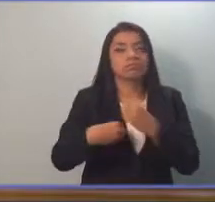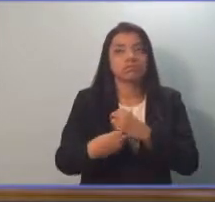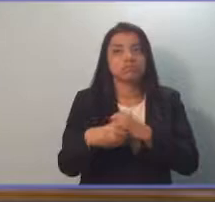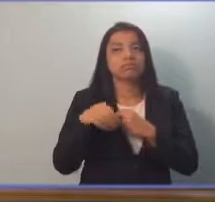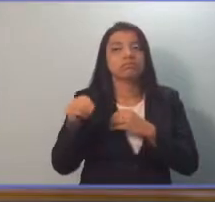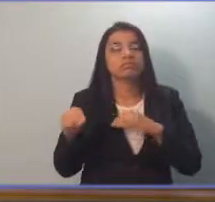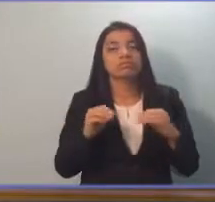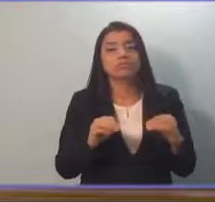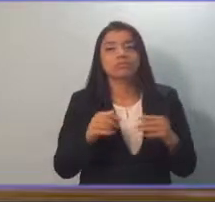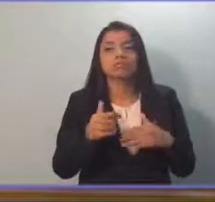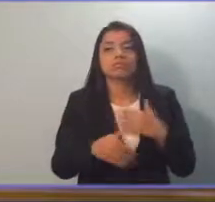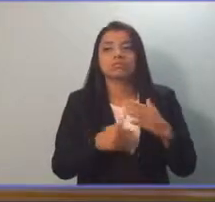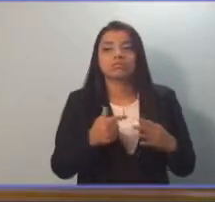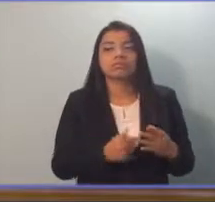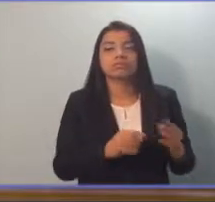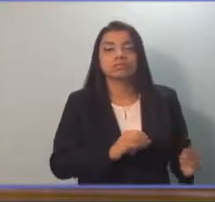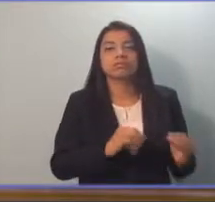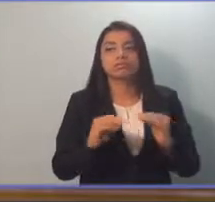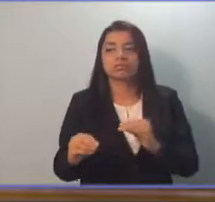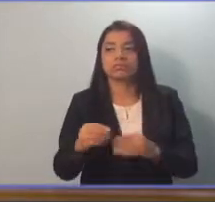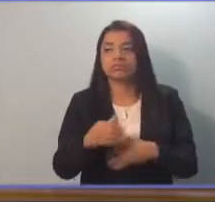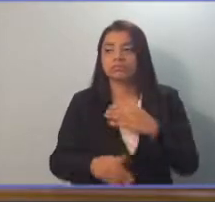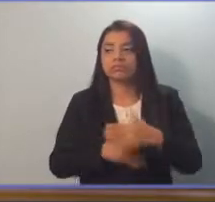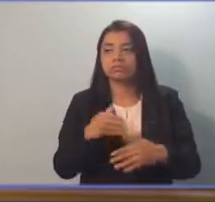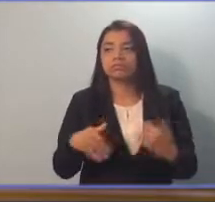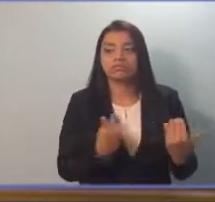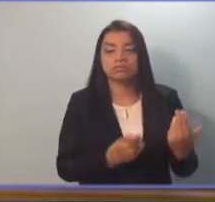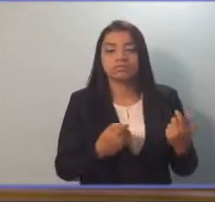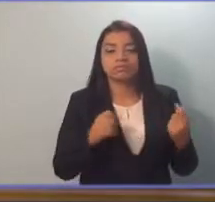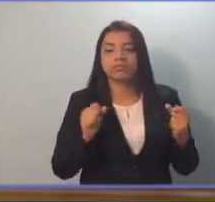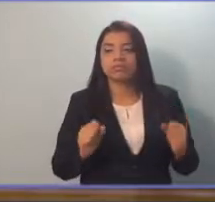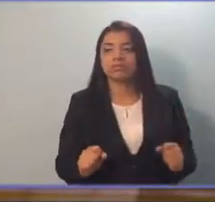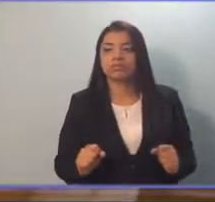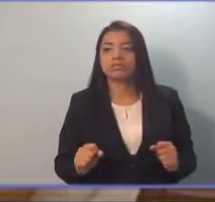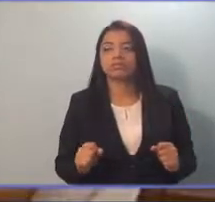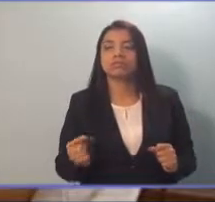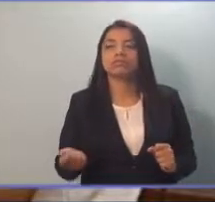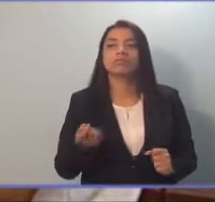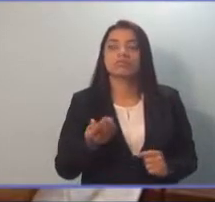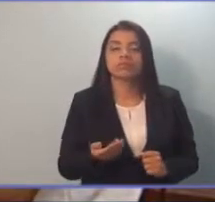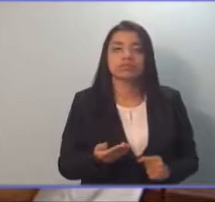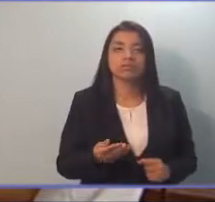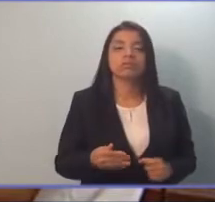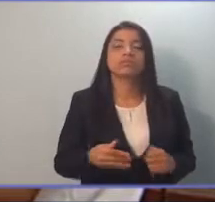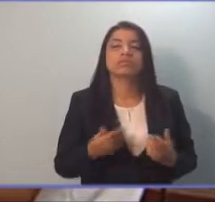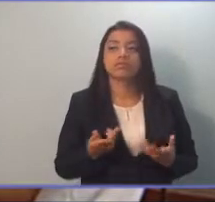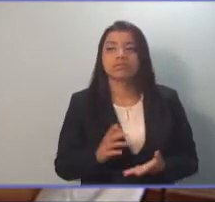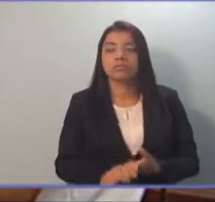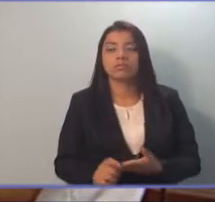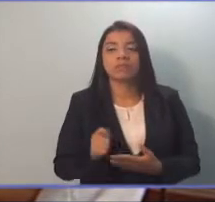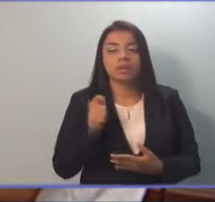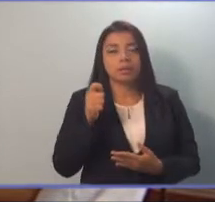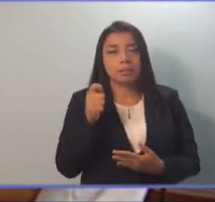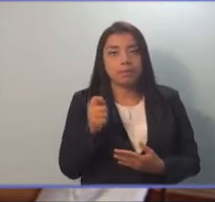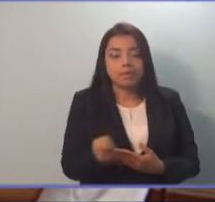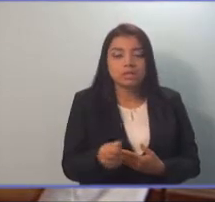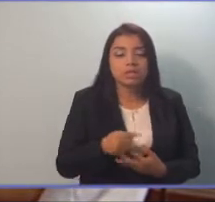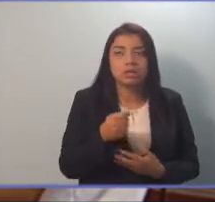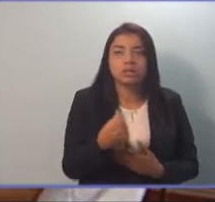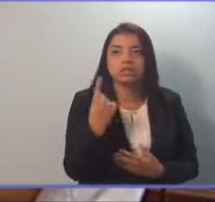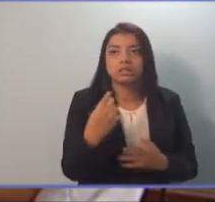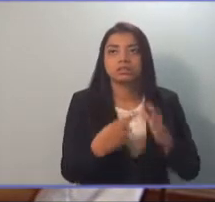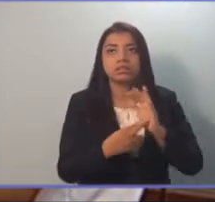la implementación de diferentes procedimientos para agilizar trámites como para inversionistas,